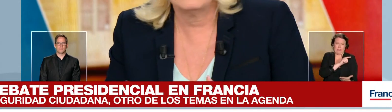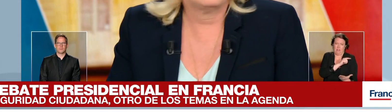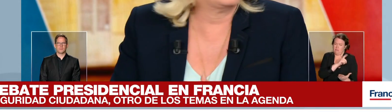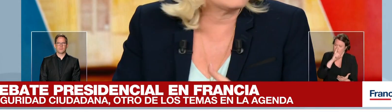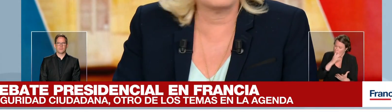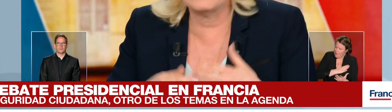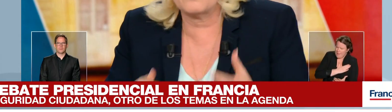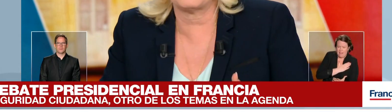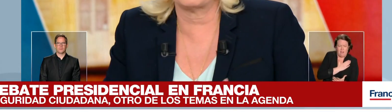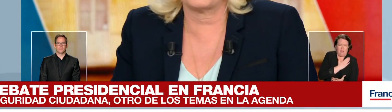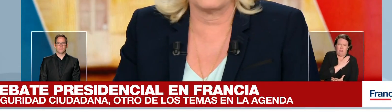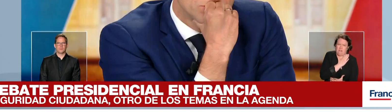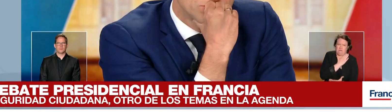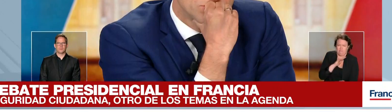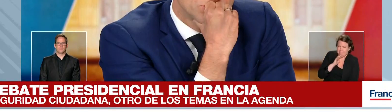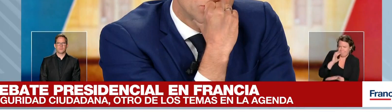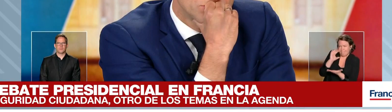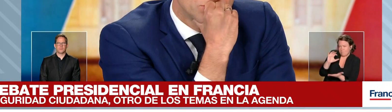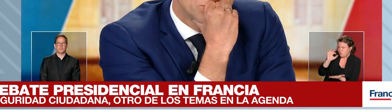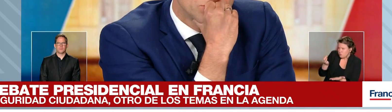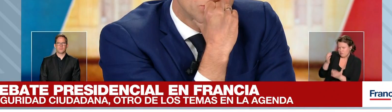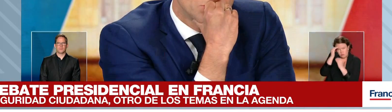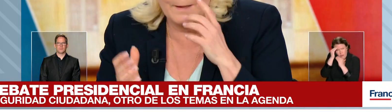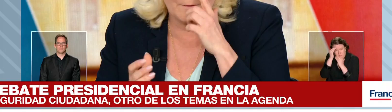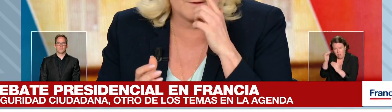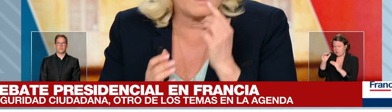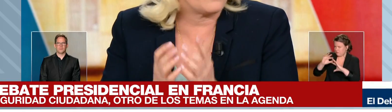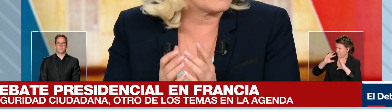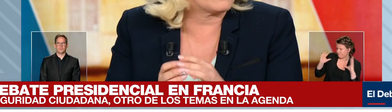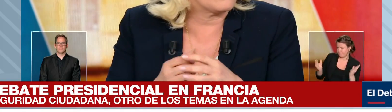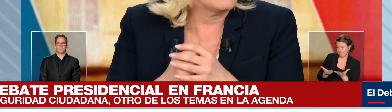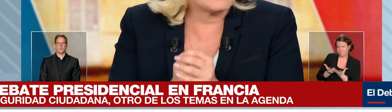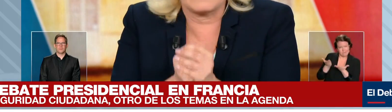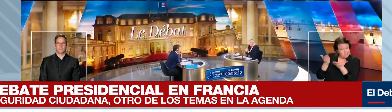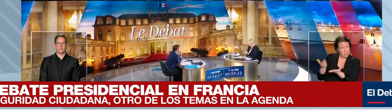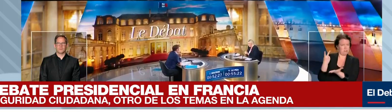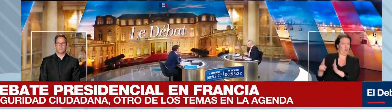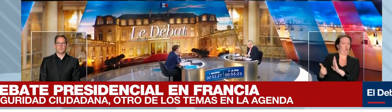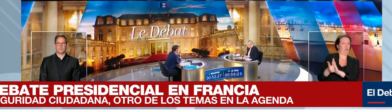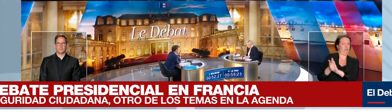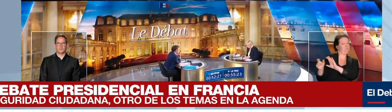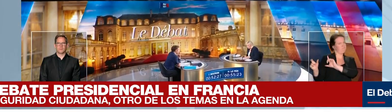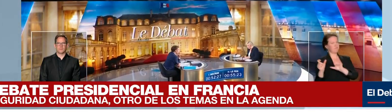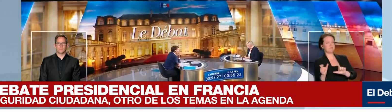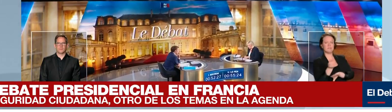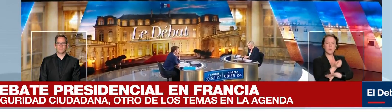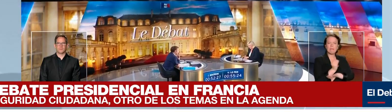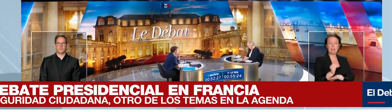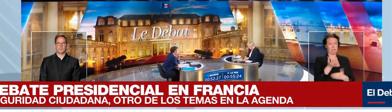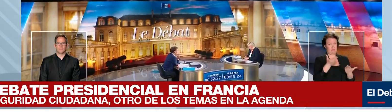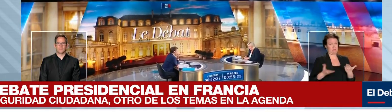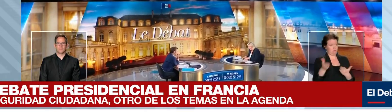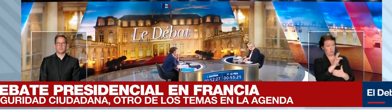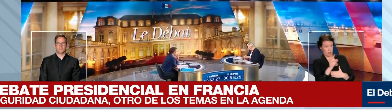rearmarlos moralmente. Y también hay que amarlos, confiar en ellos, recordarle a todos los franceses es que gracias a